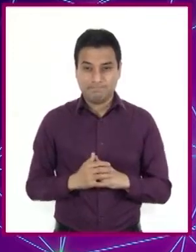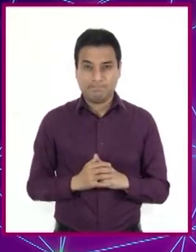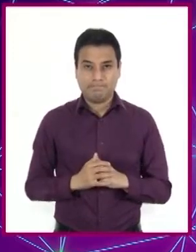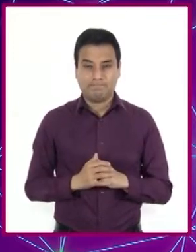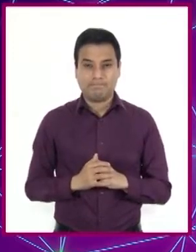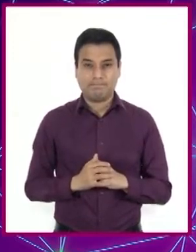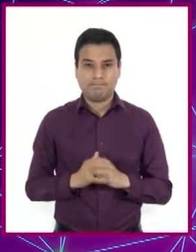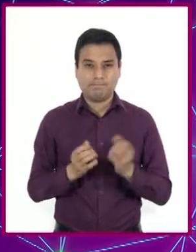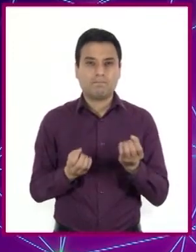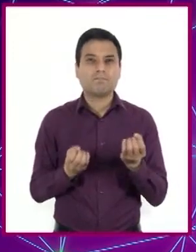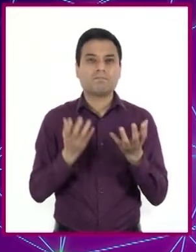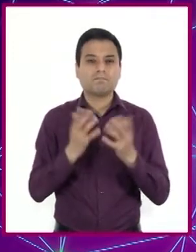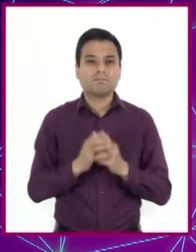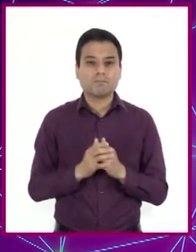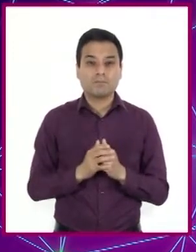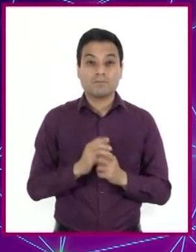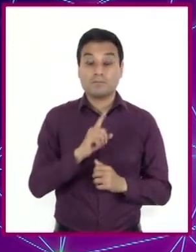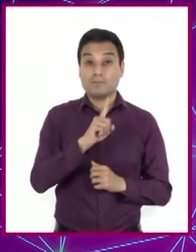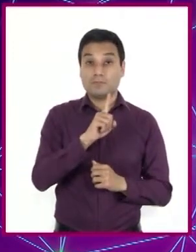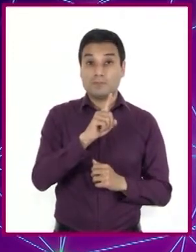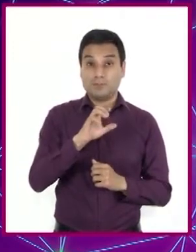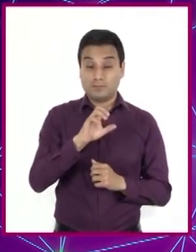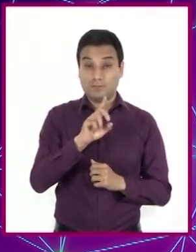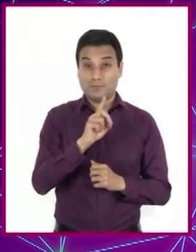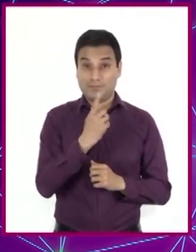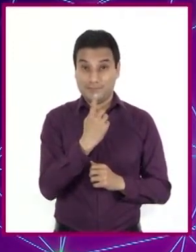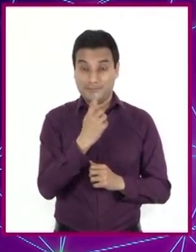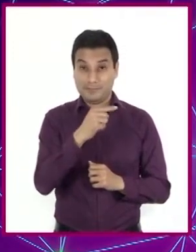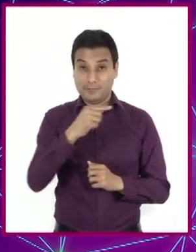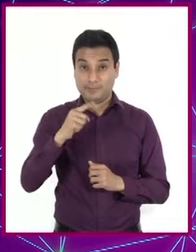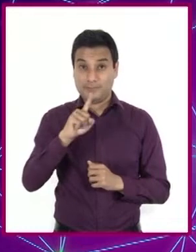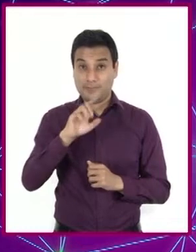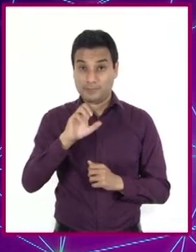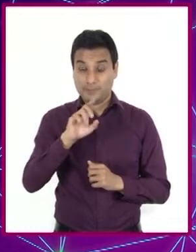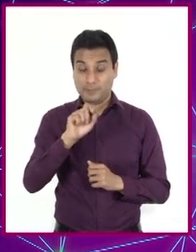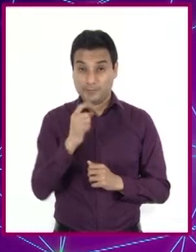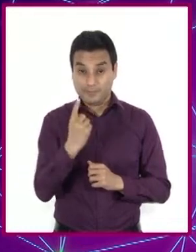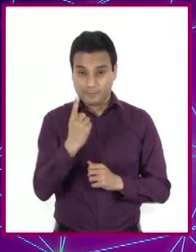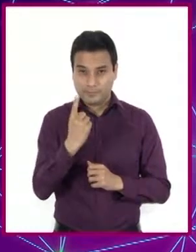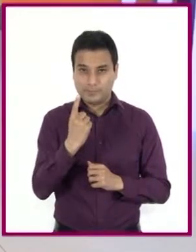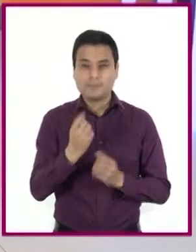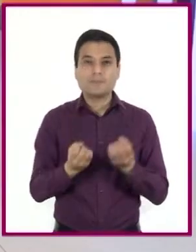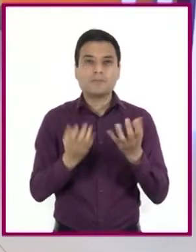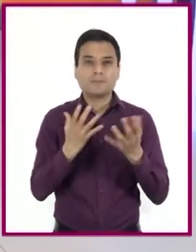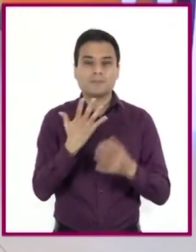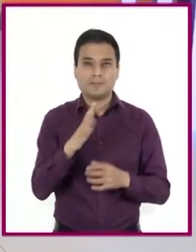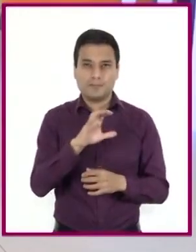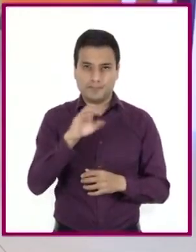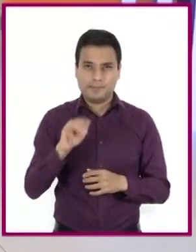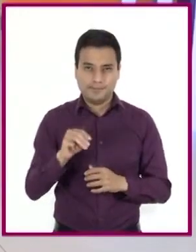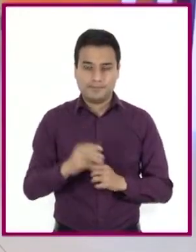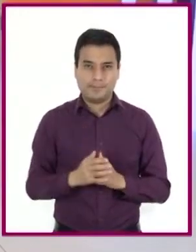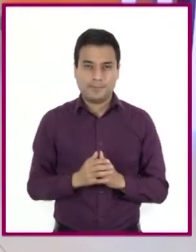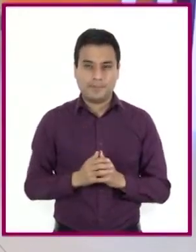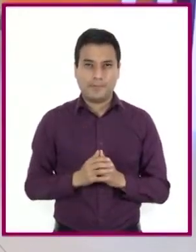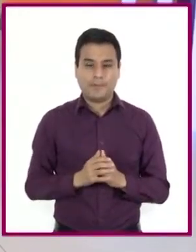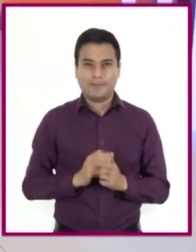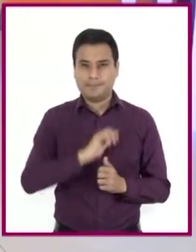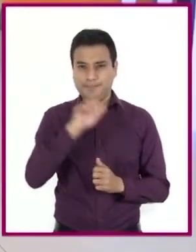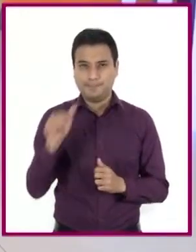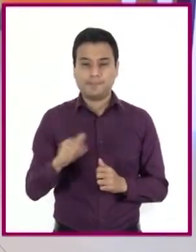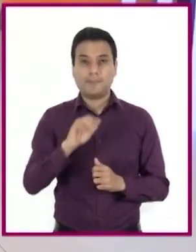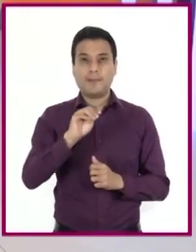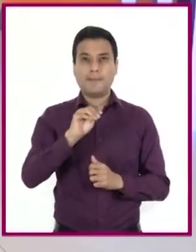es 131 menos 121 igual a 10 centímetros. Se obtiene la